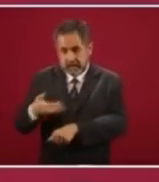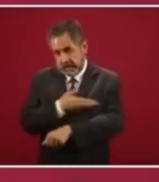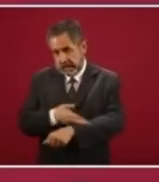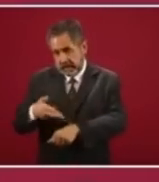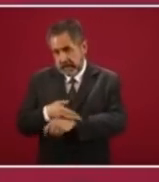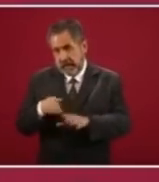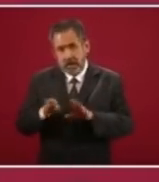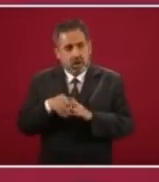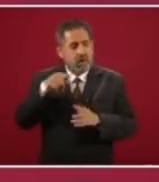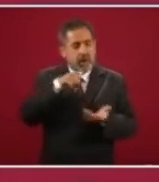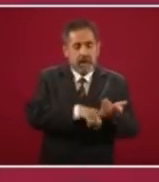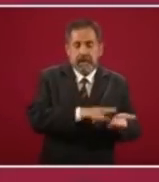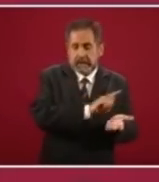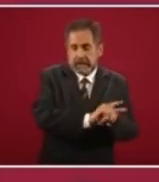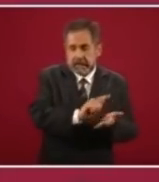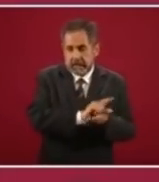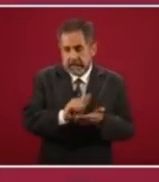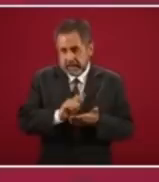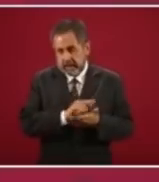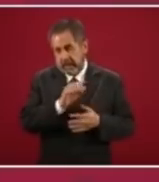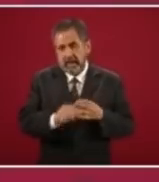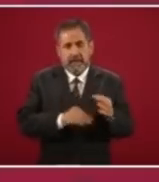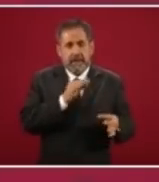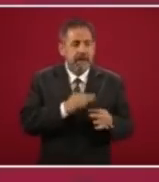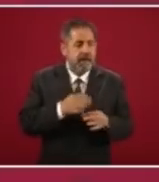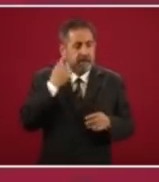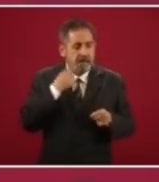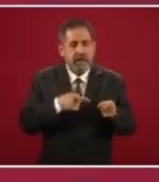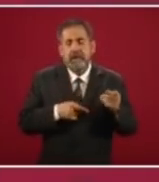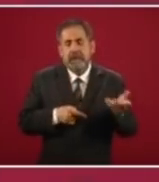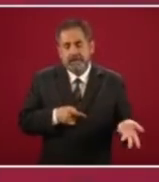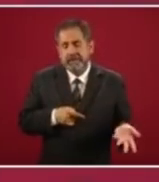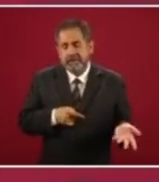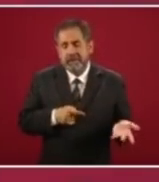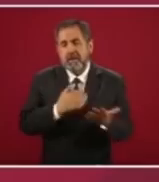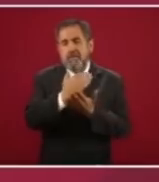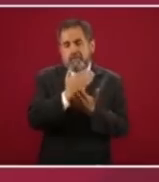con este propósito de limpiar